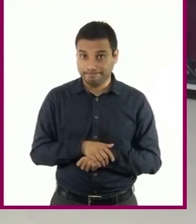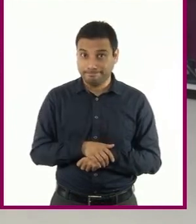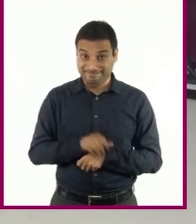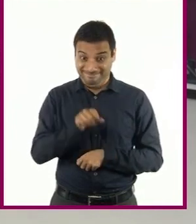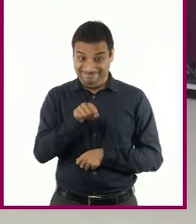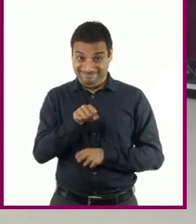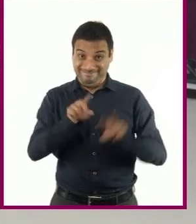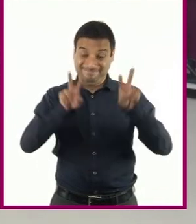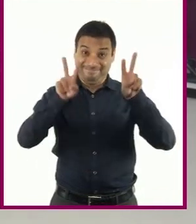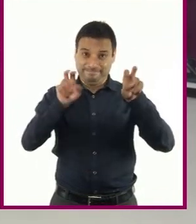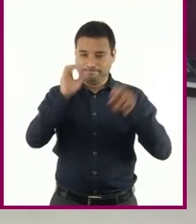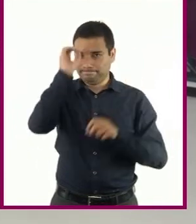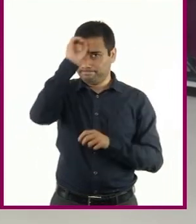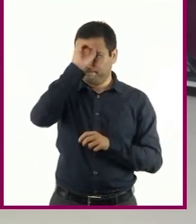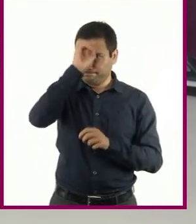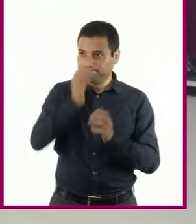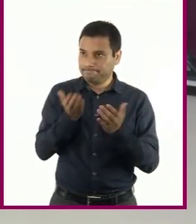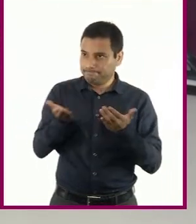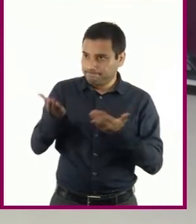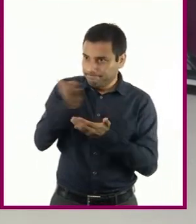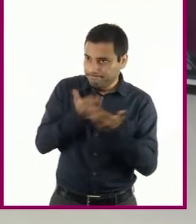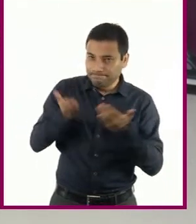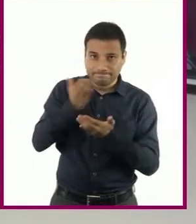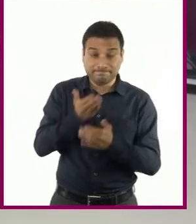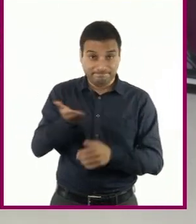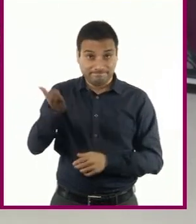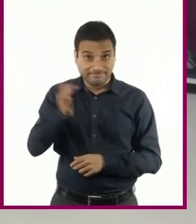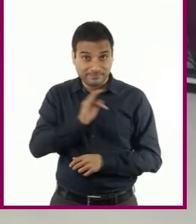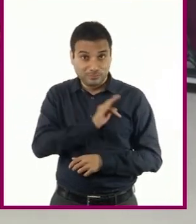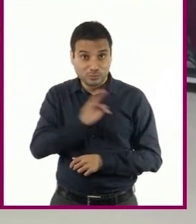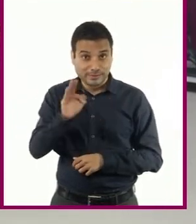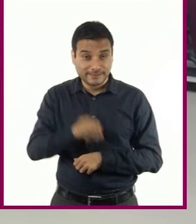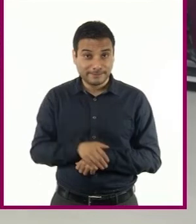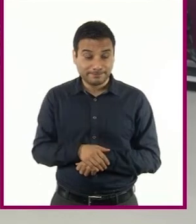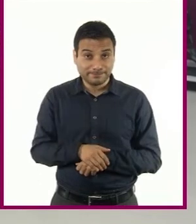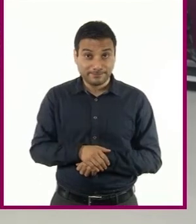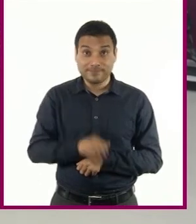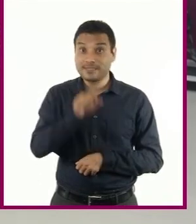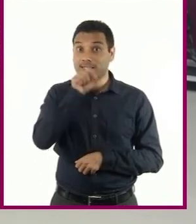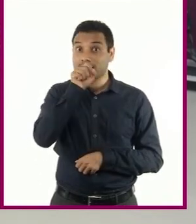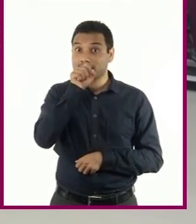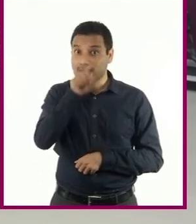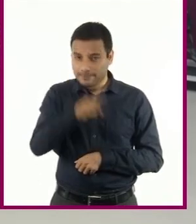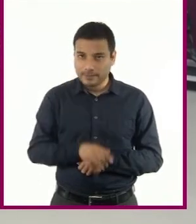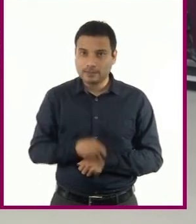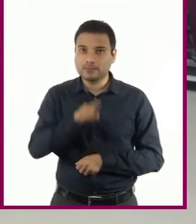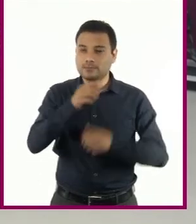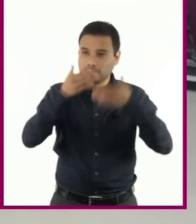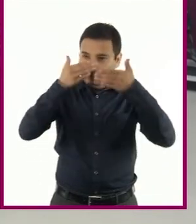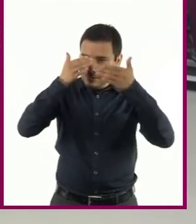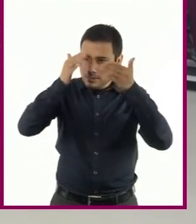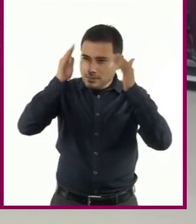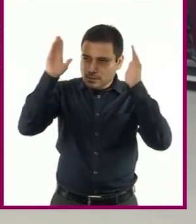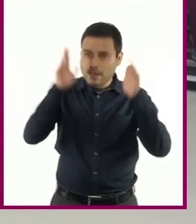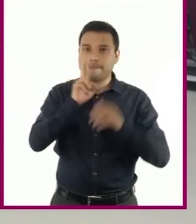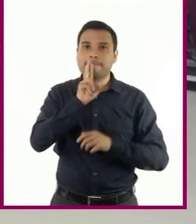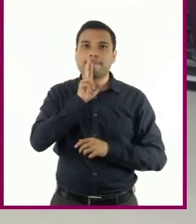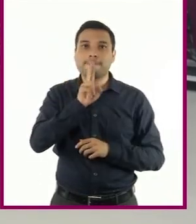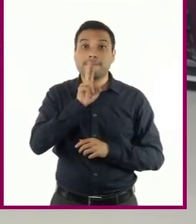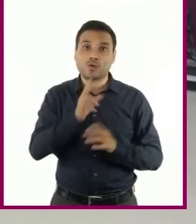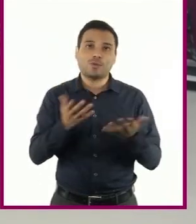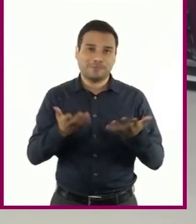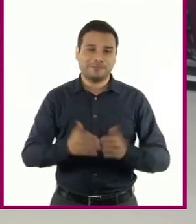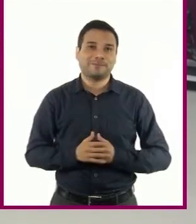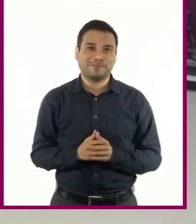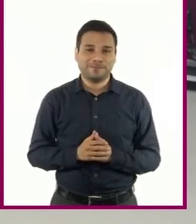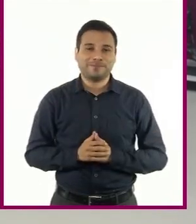pueden enriquecer las suyas de manera favorable, además de que podrán ampliar su panorama con respecto a los siguientes